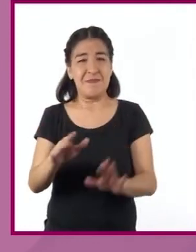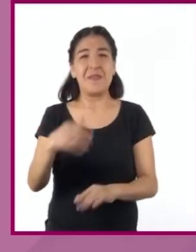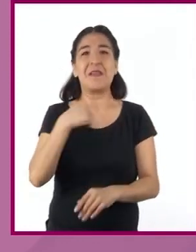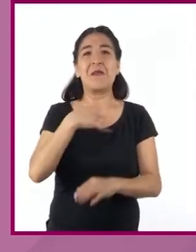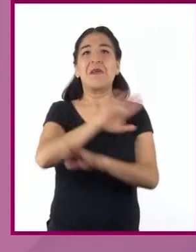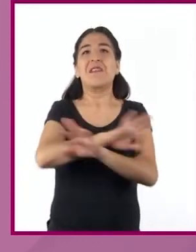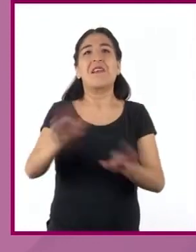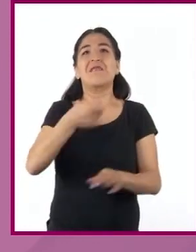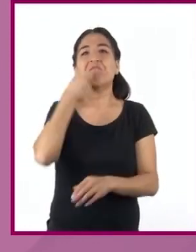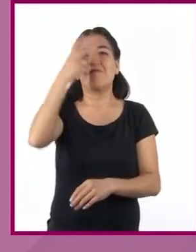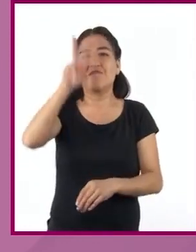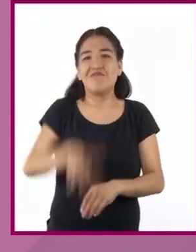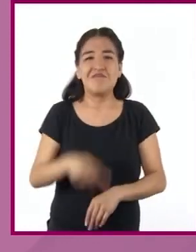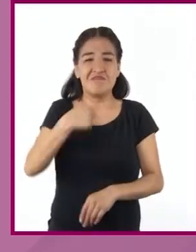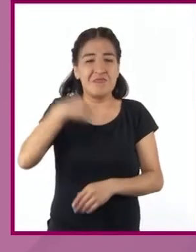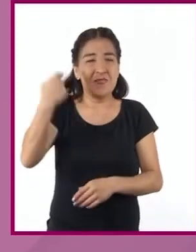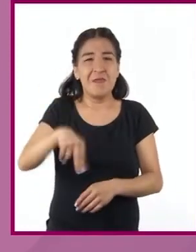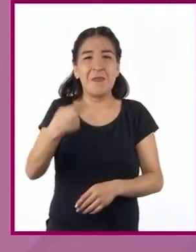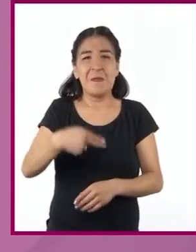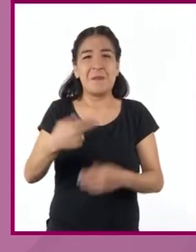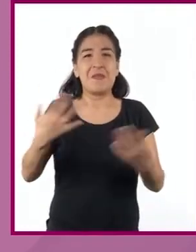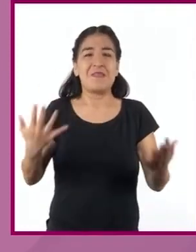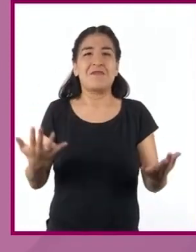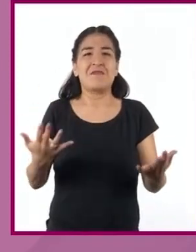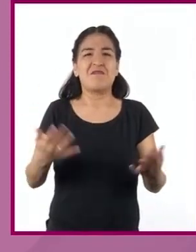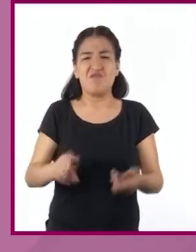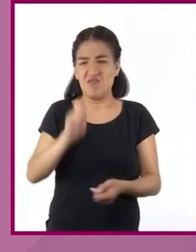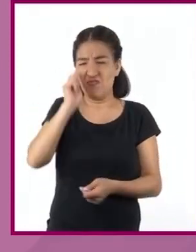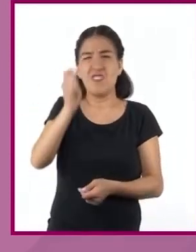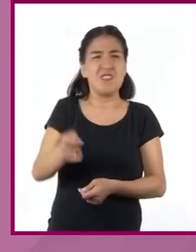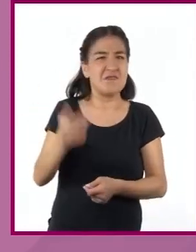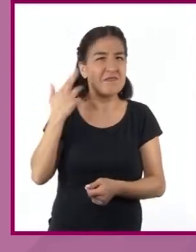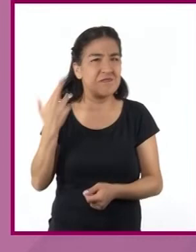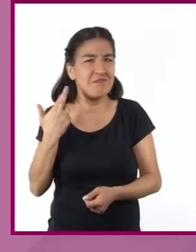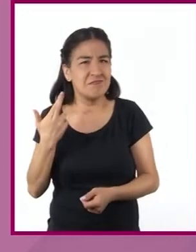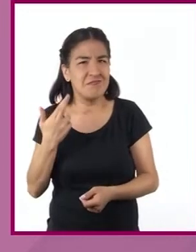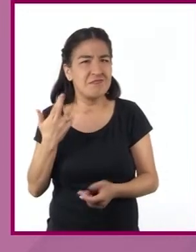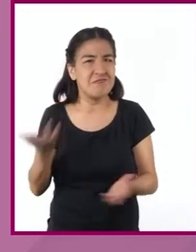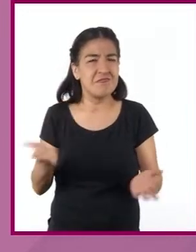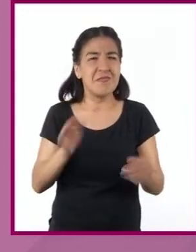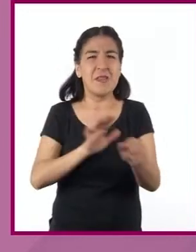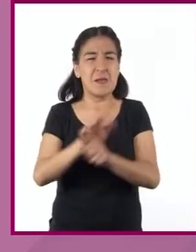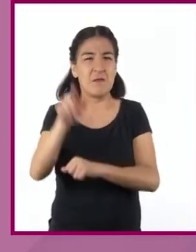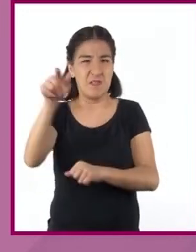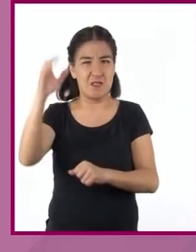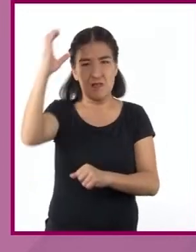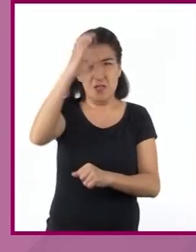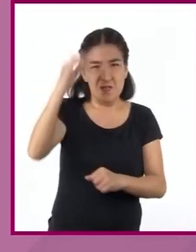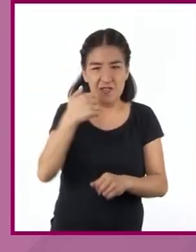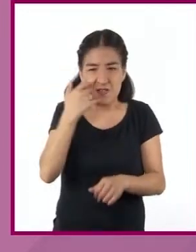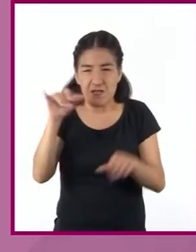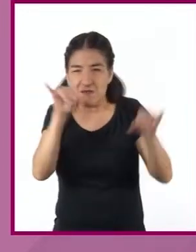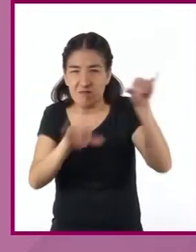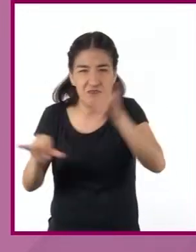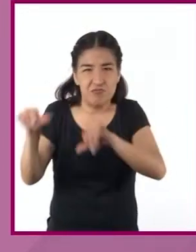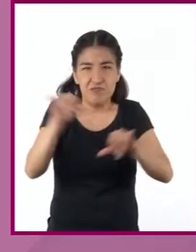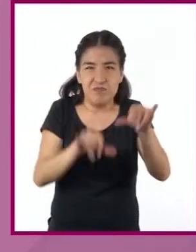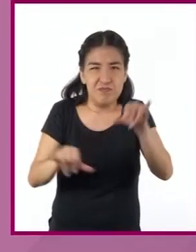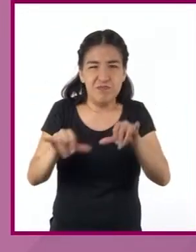revelado mi verdadero nombre! ¿Y qué es eso que se escucha? ¿Serán esos científicos que tratan de